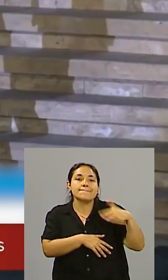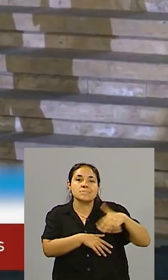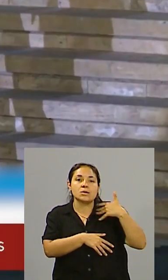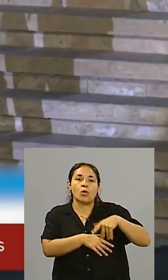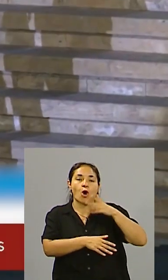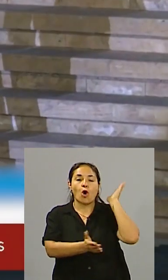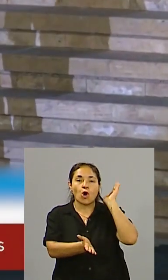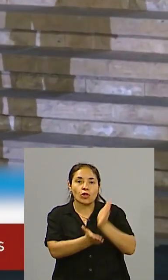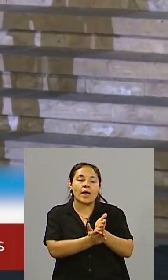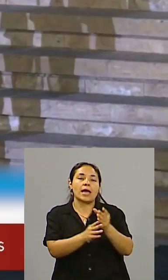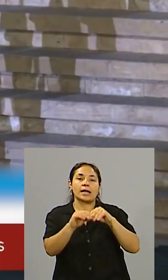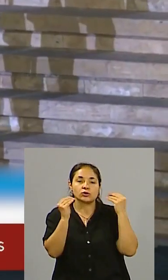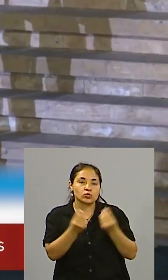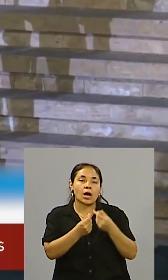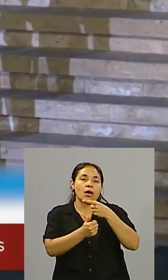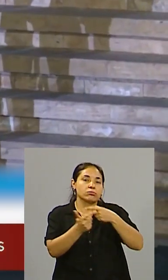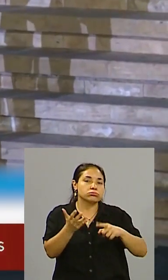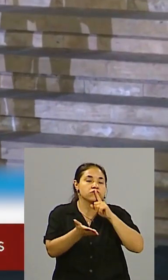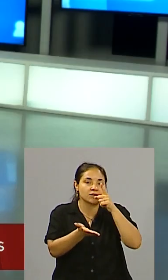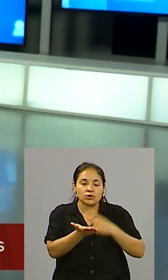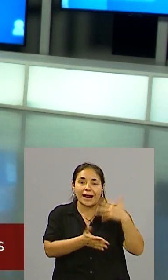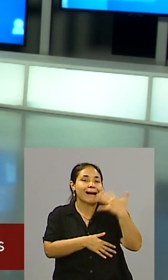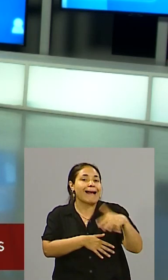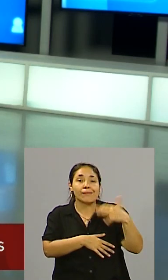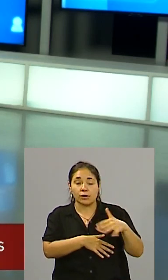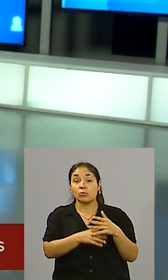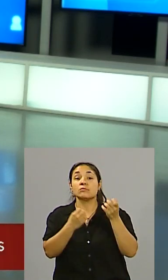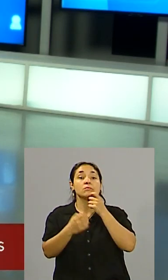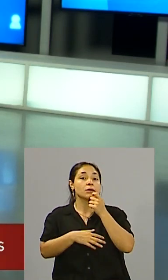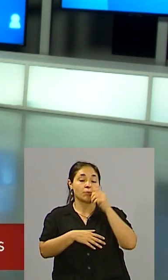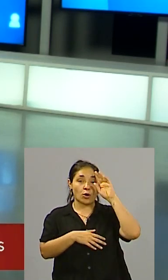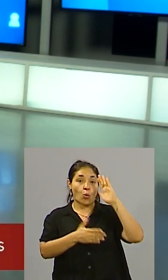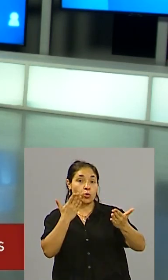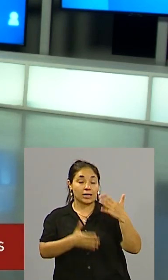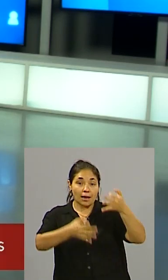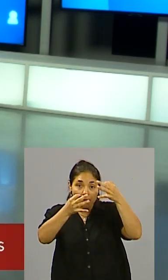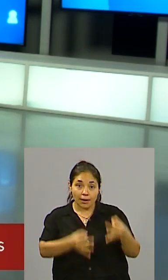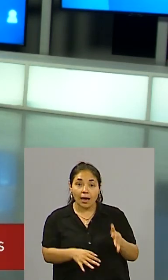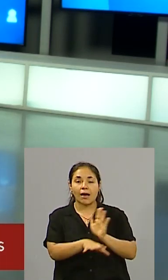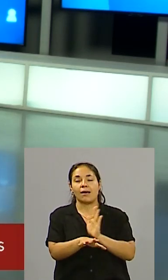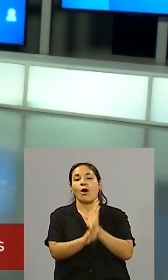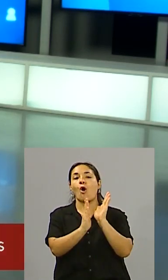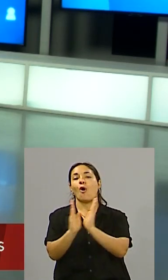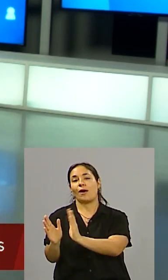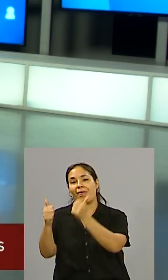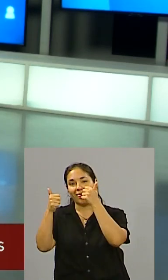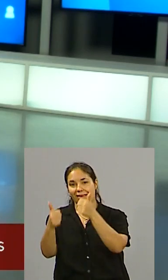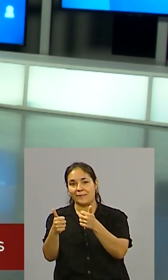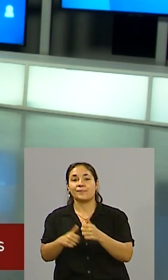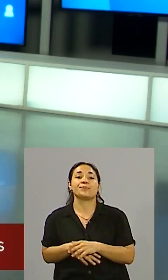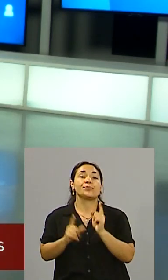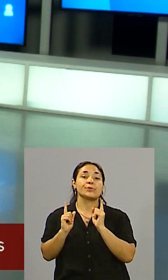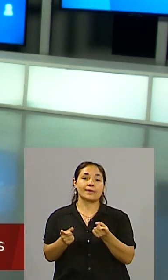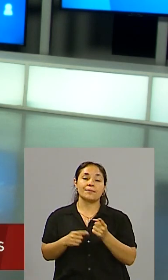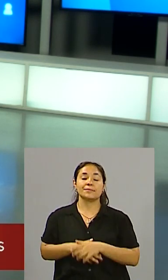resultado. Porque a su vez ese resultado, cuando la justicia funciona bien, es también ordenador, ¿no? Sí. En un sentido, y también